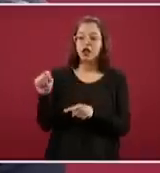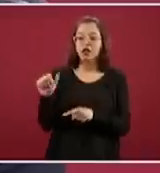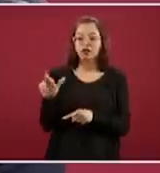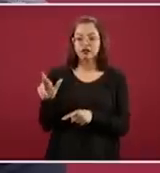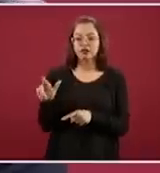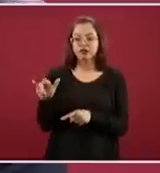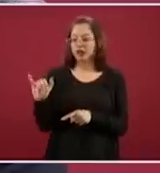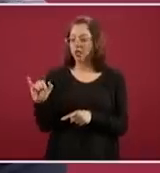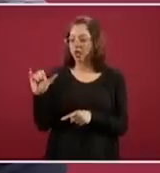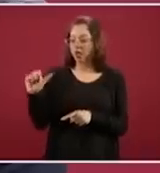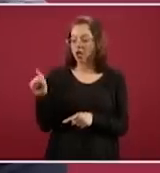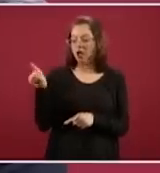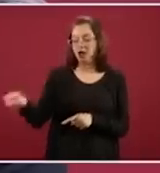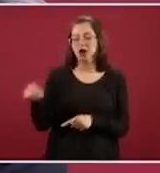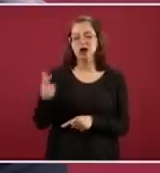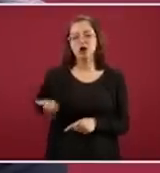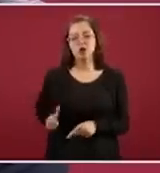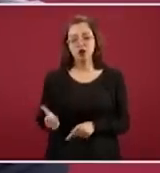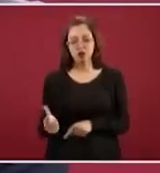en Guanajuato.